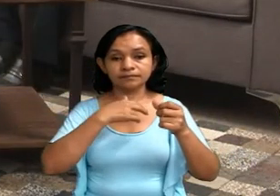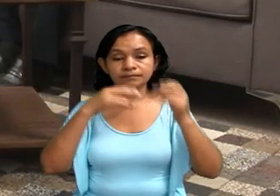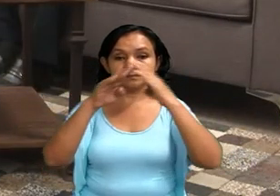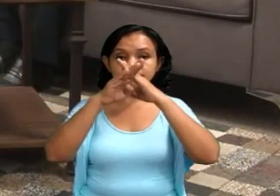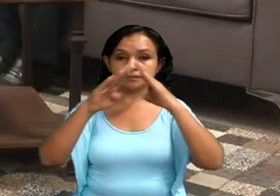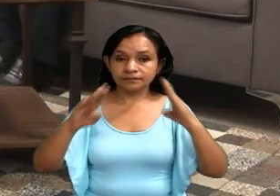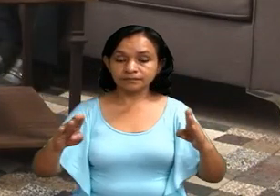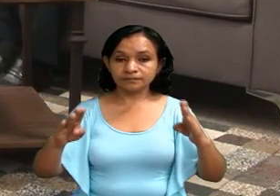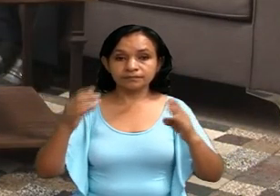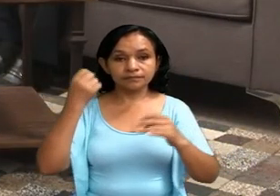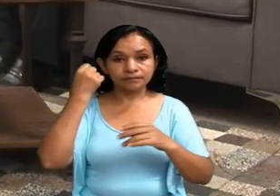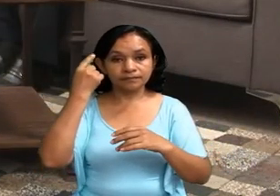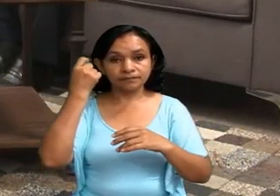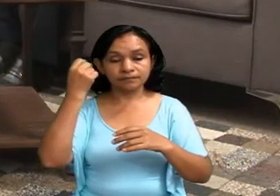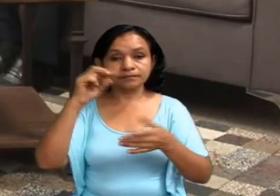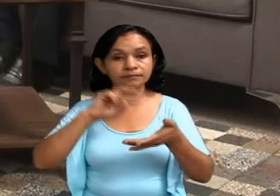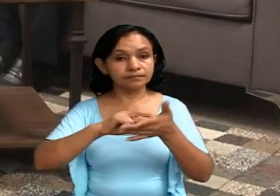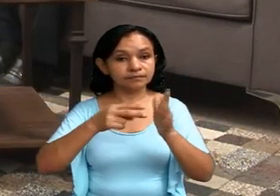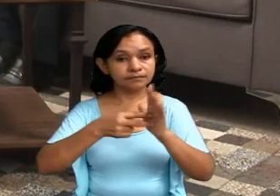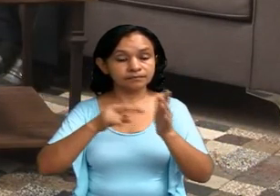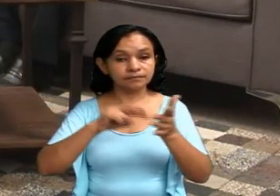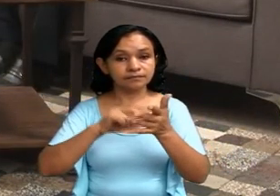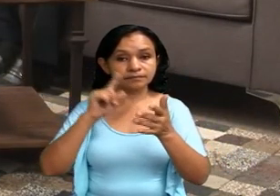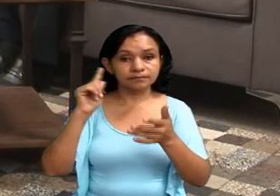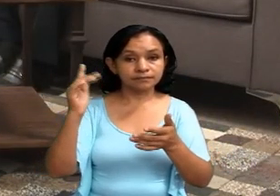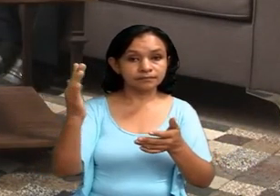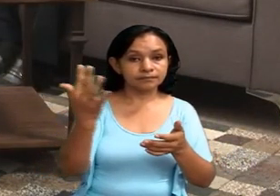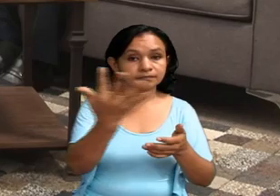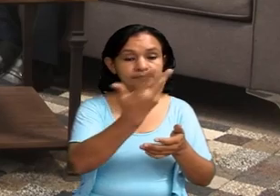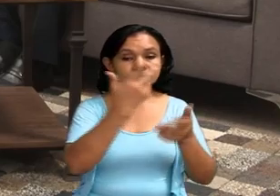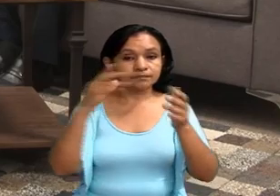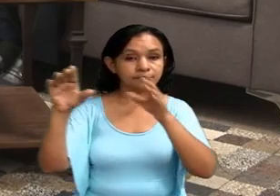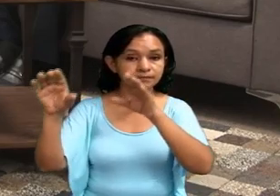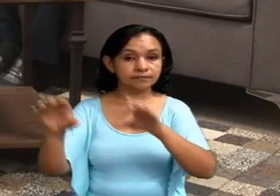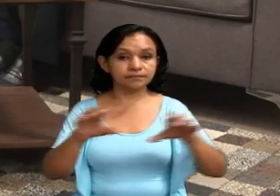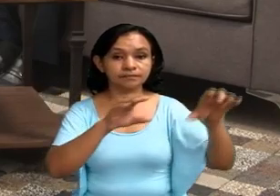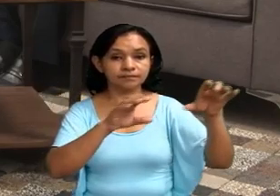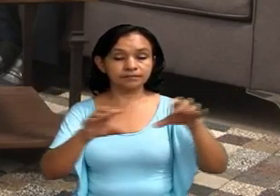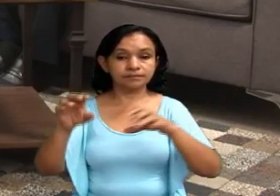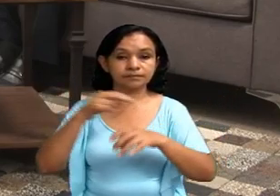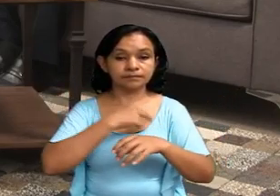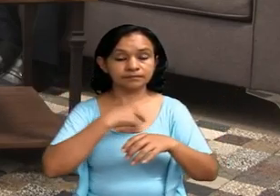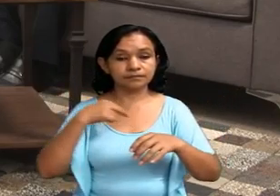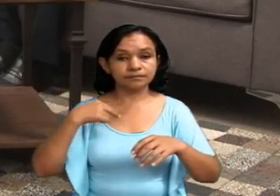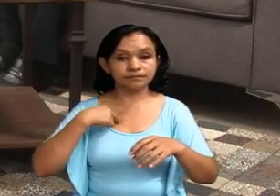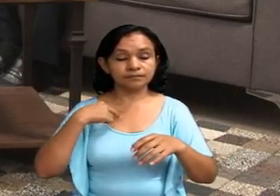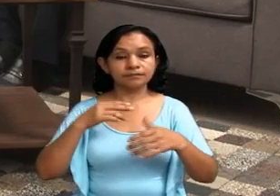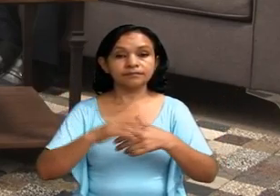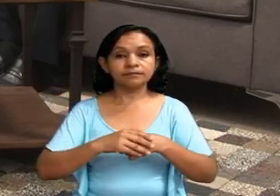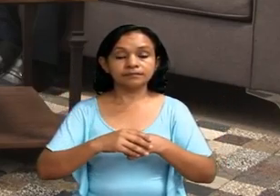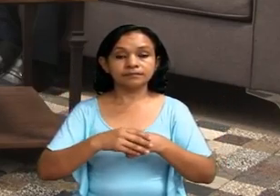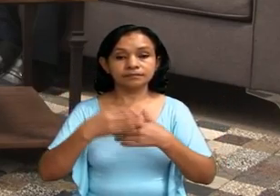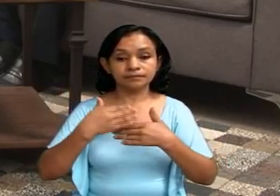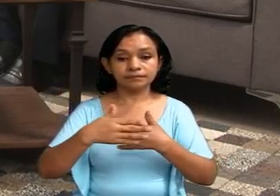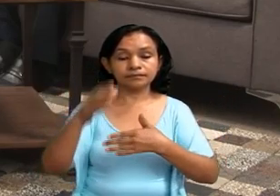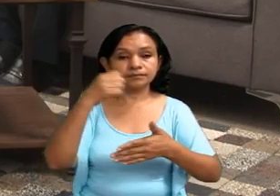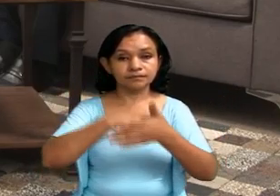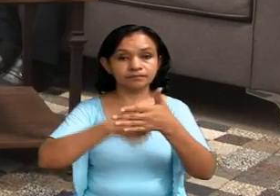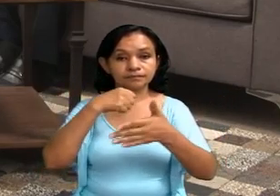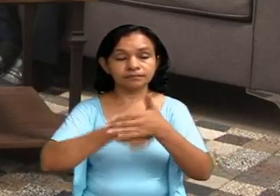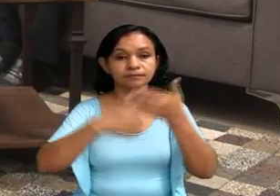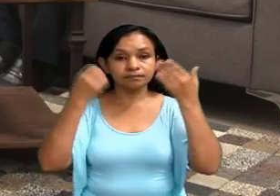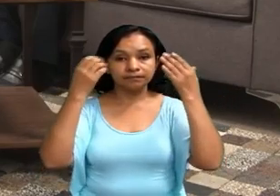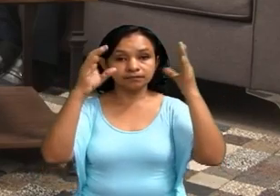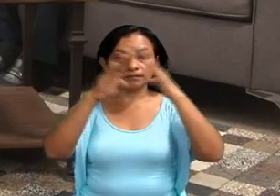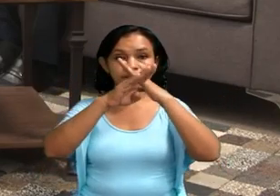paz, y entender lo que significa todas estas actividades que realiza el Teatro Nacional Rubén Darío en función de fortalecer la cultura